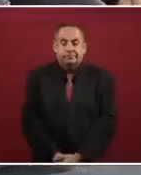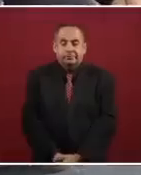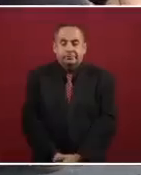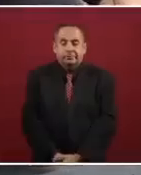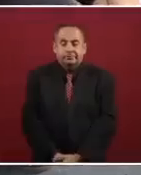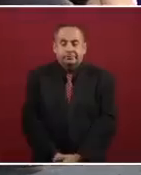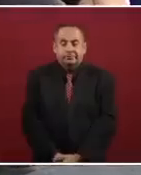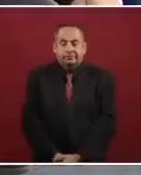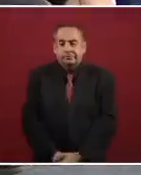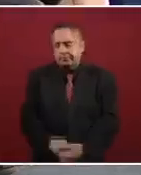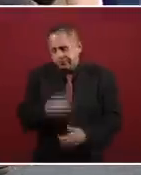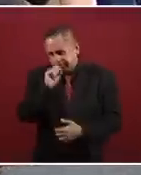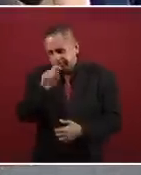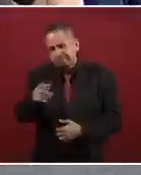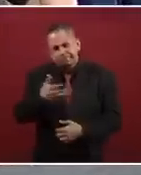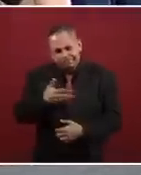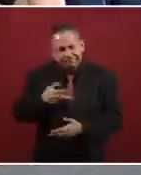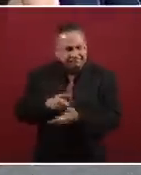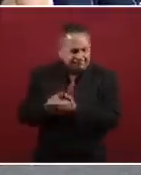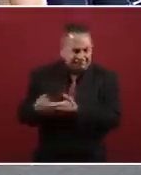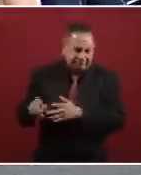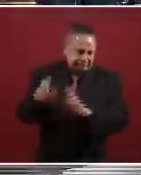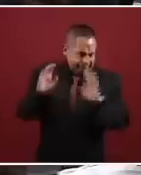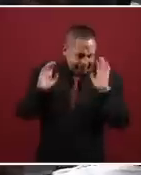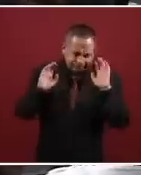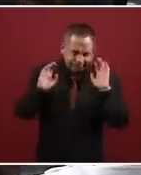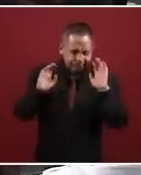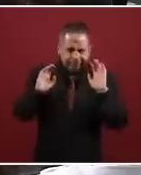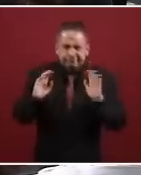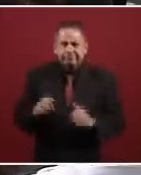Pues tienen también su derecho